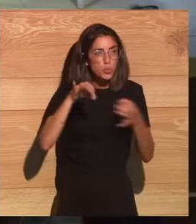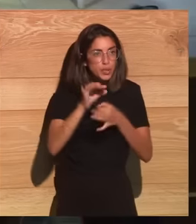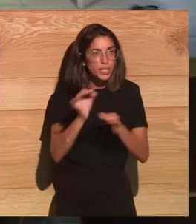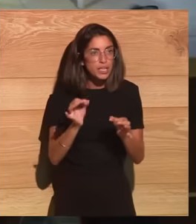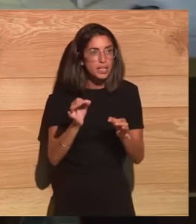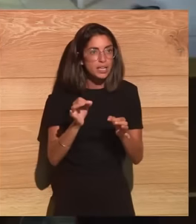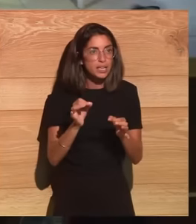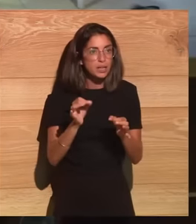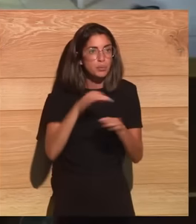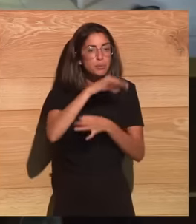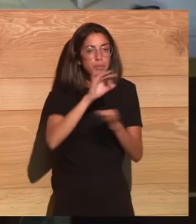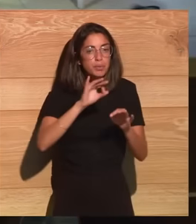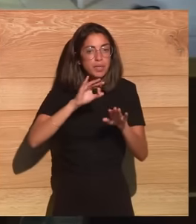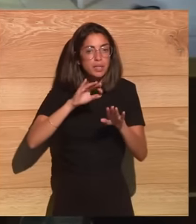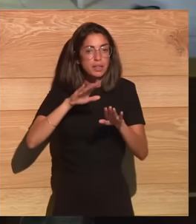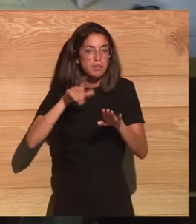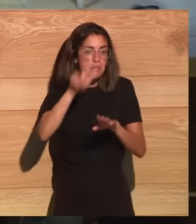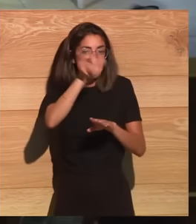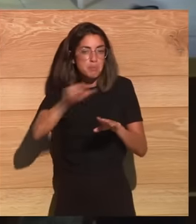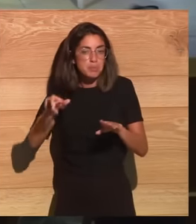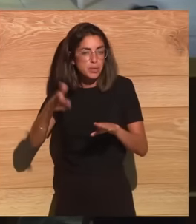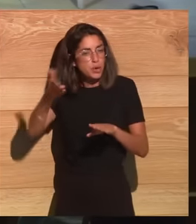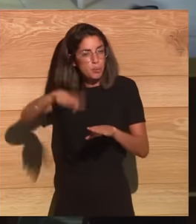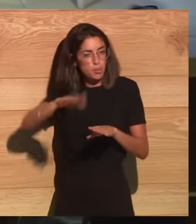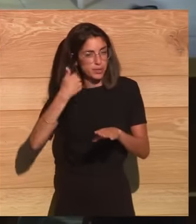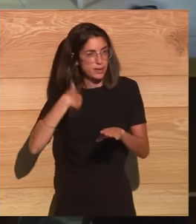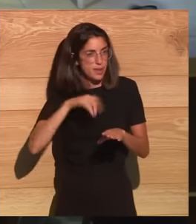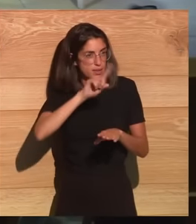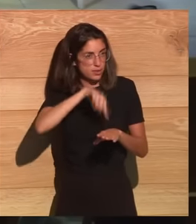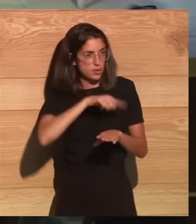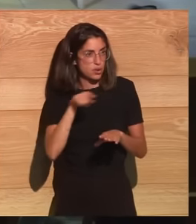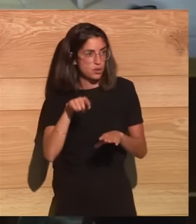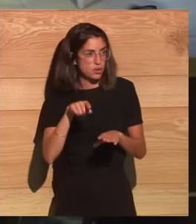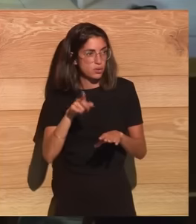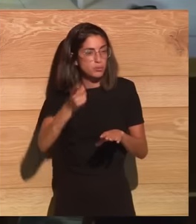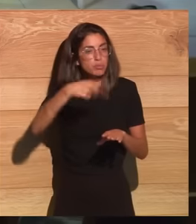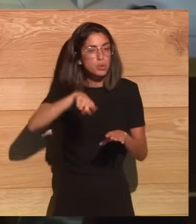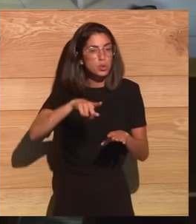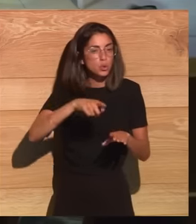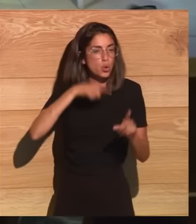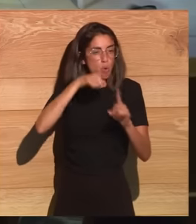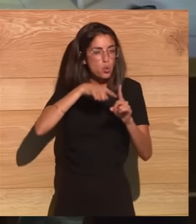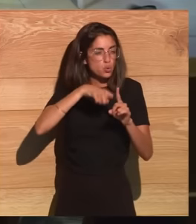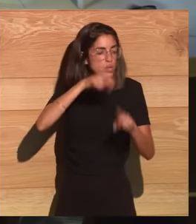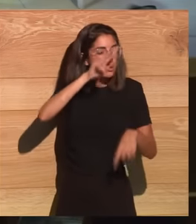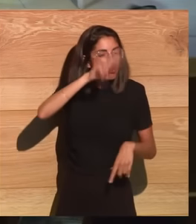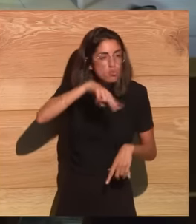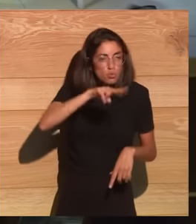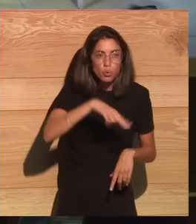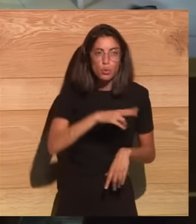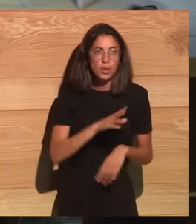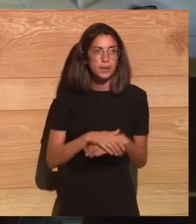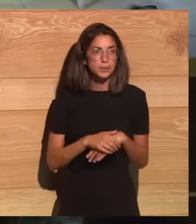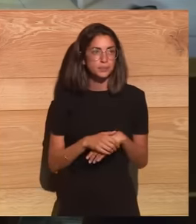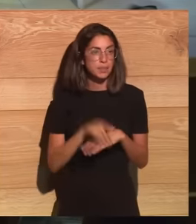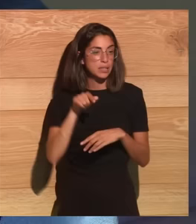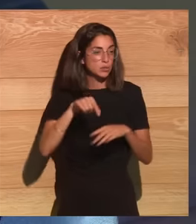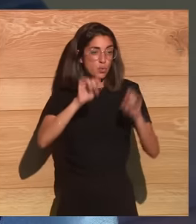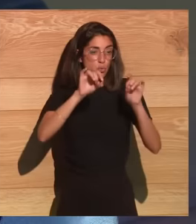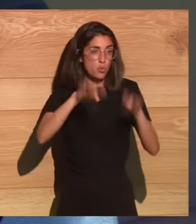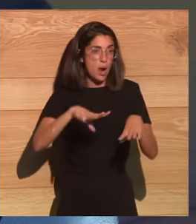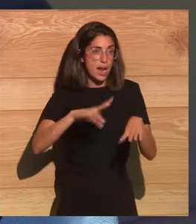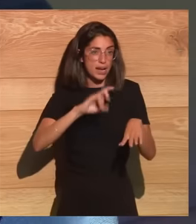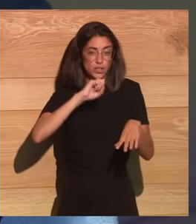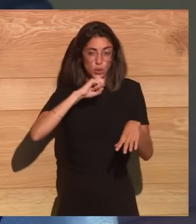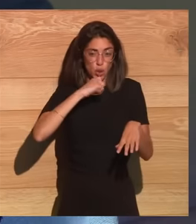¿Purpurina de muertos, tal vez? Purpurina que no se va a ir nunca. O sea, no uséis purpurina jamás. Para mí eso es como el odio, igual. Pues